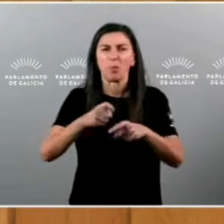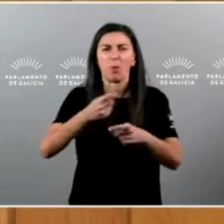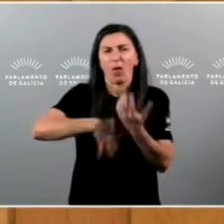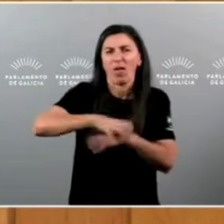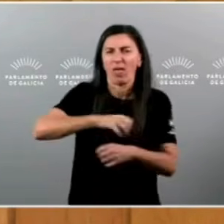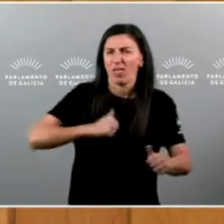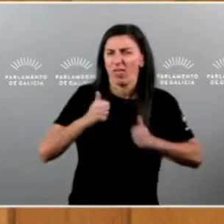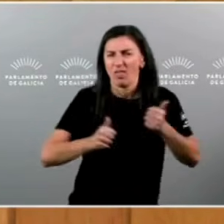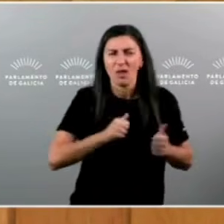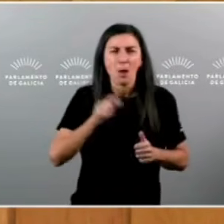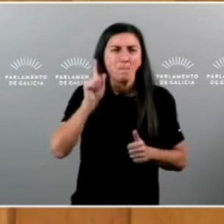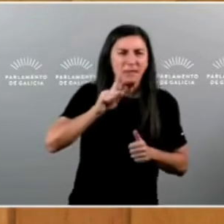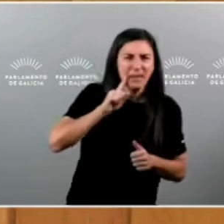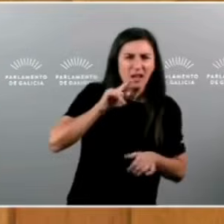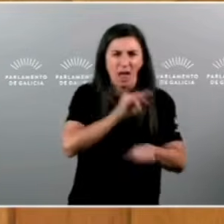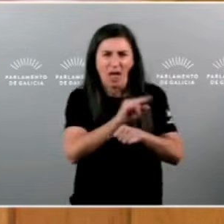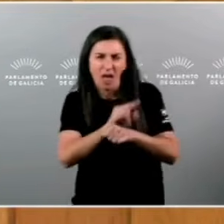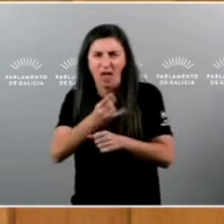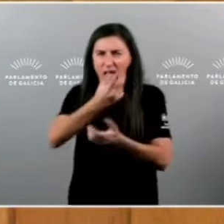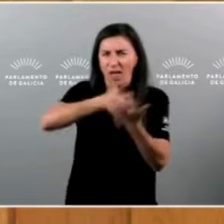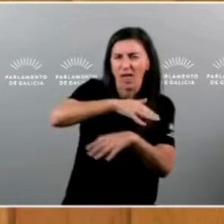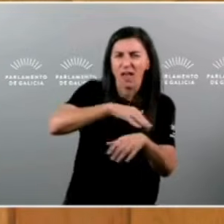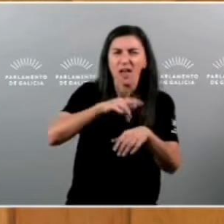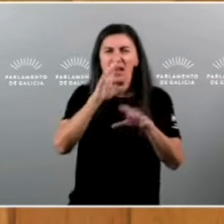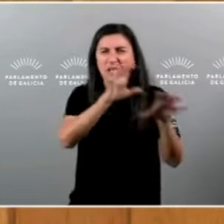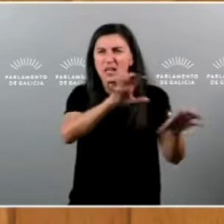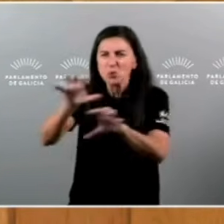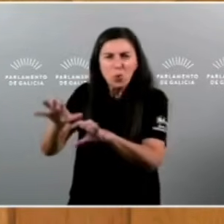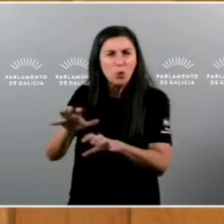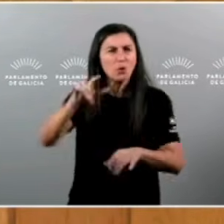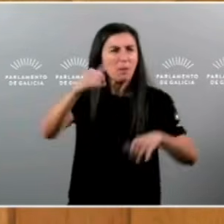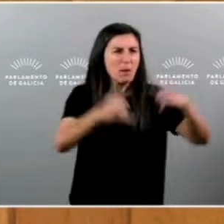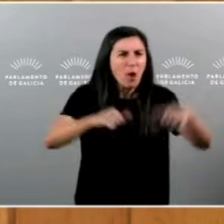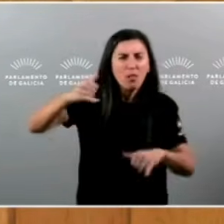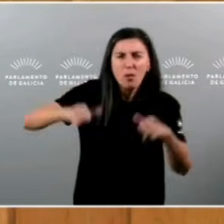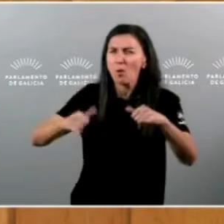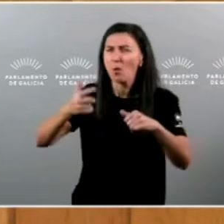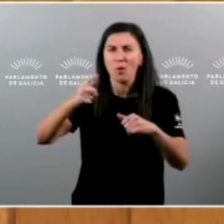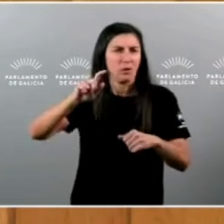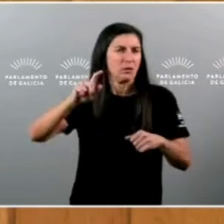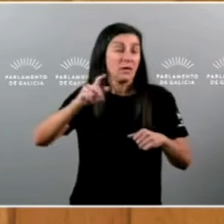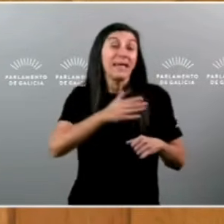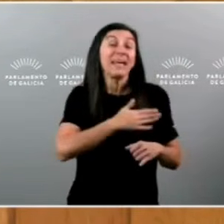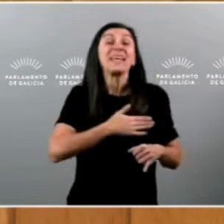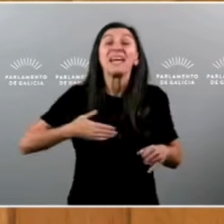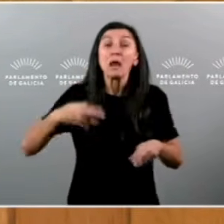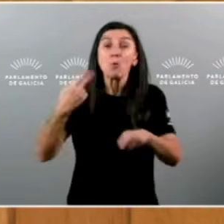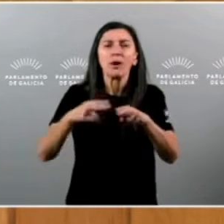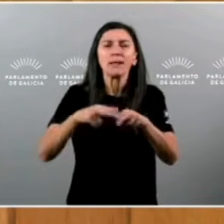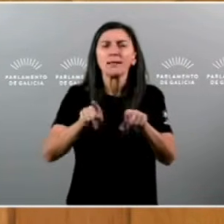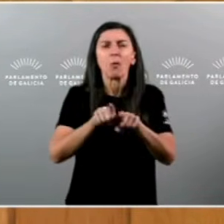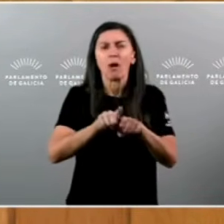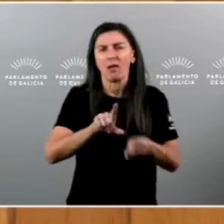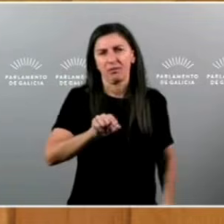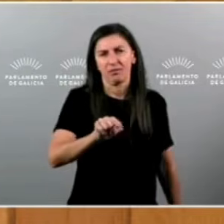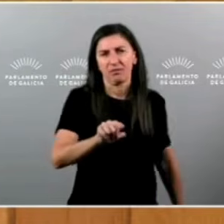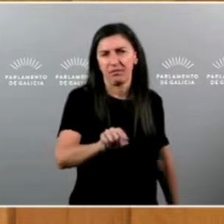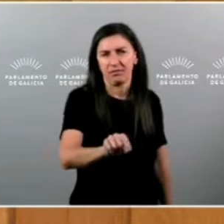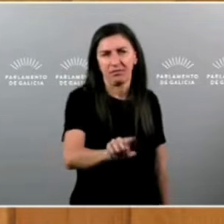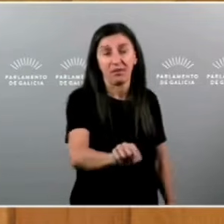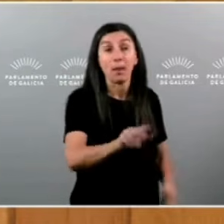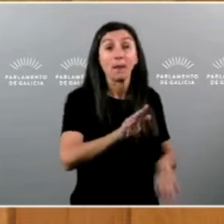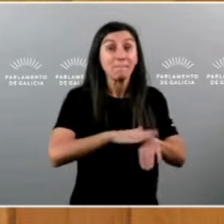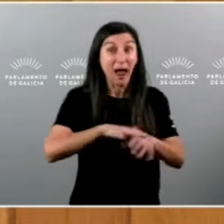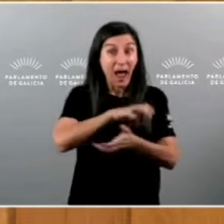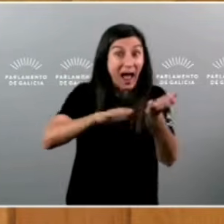bulos, instálanse nas difamacións, no insulto permanente, queren, en definitiva, degradar a política para que, entre tanto ruído, non